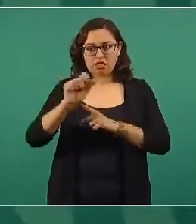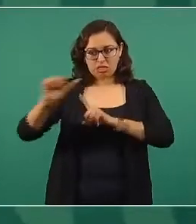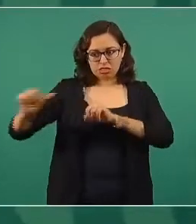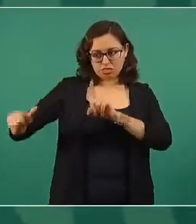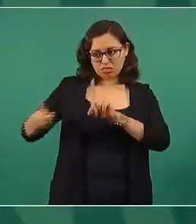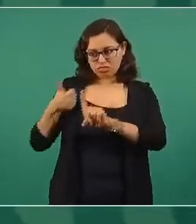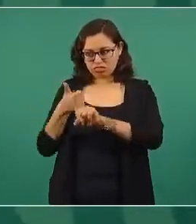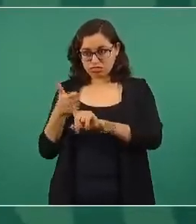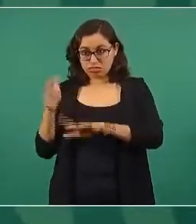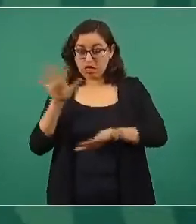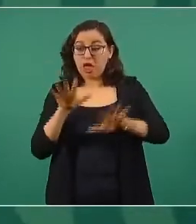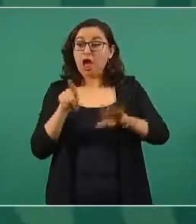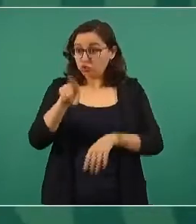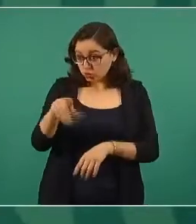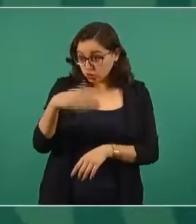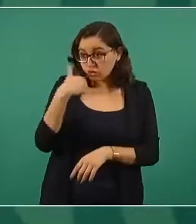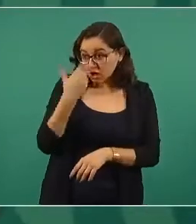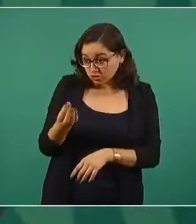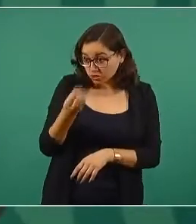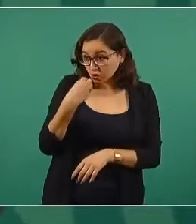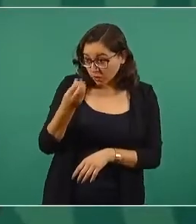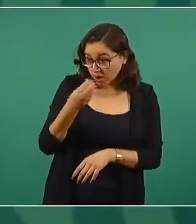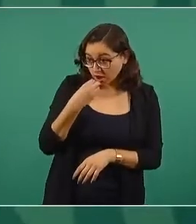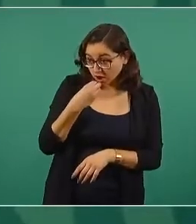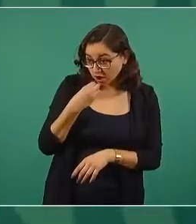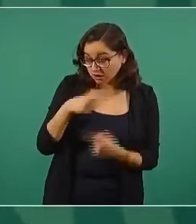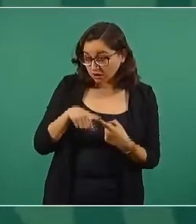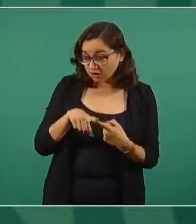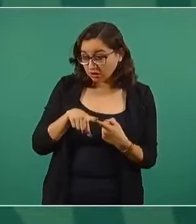al comedor, para